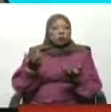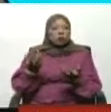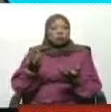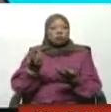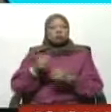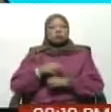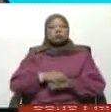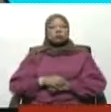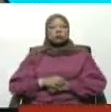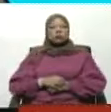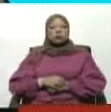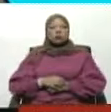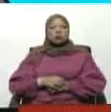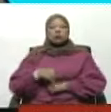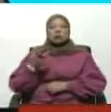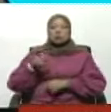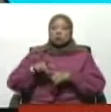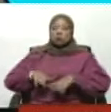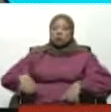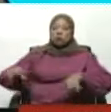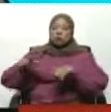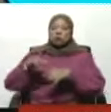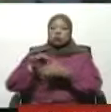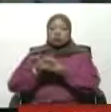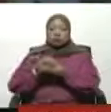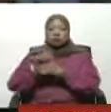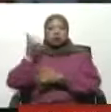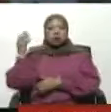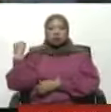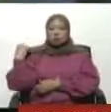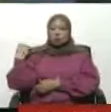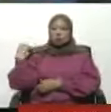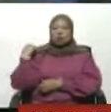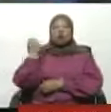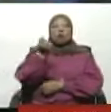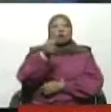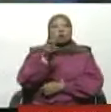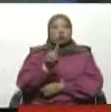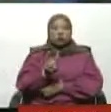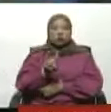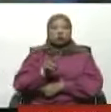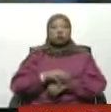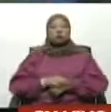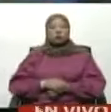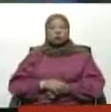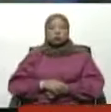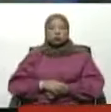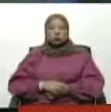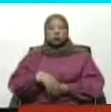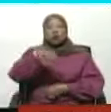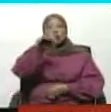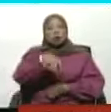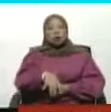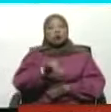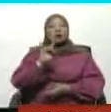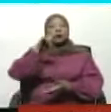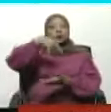En este territorio, me dijo una compañera que hay 12. No, no, en el estado.